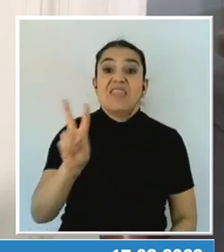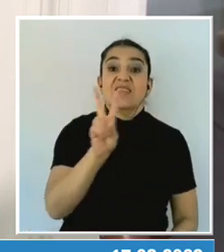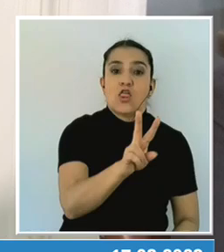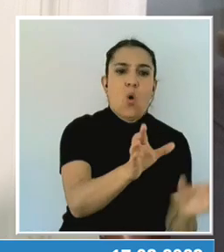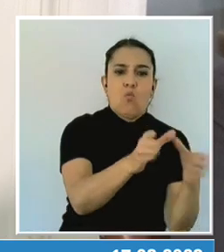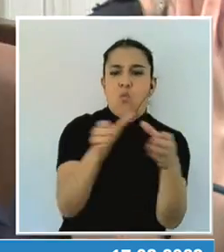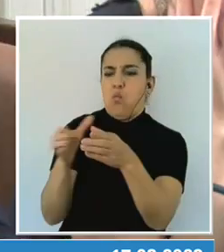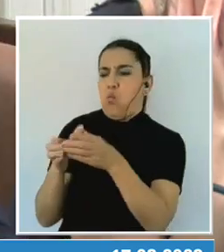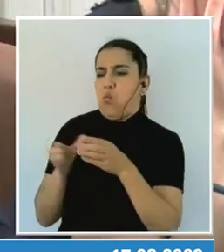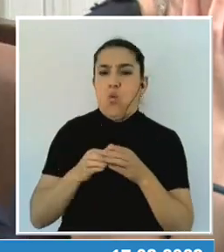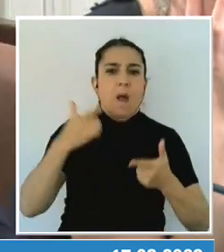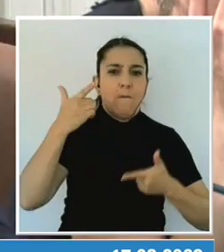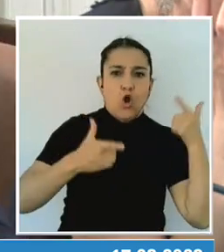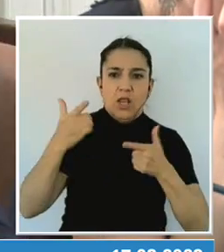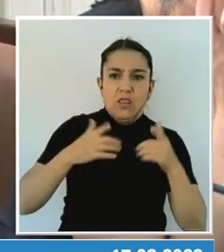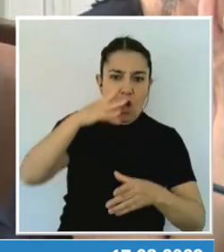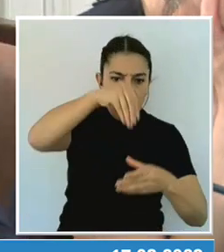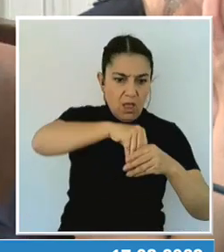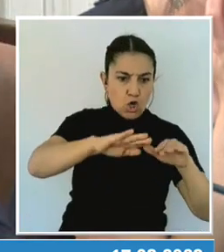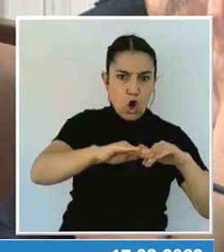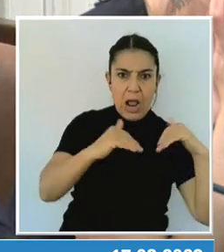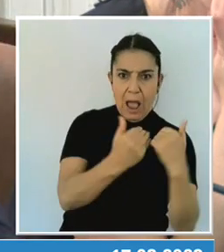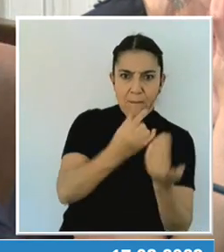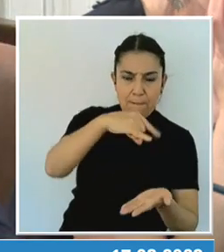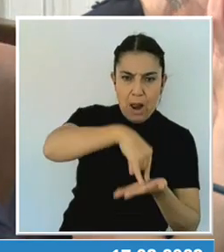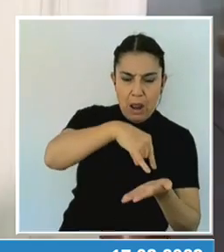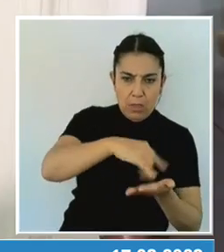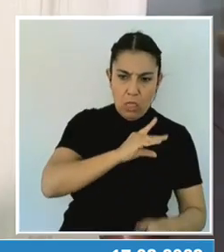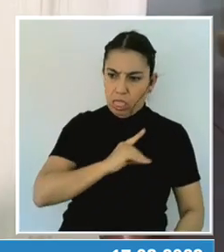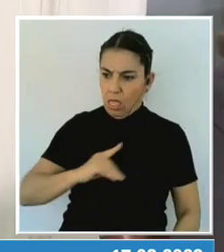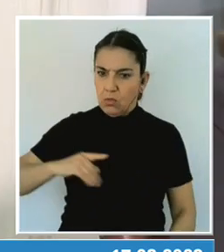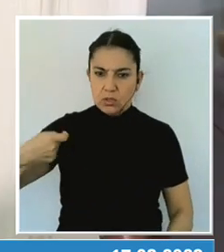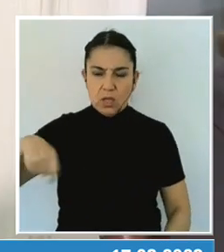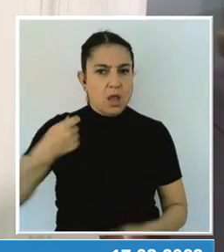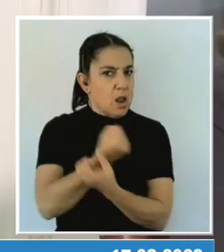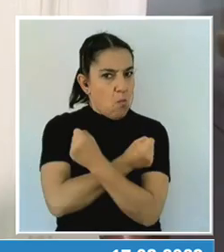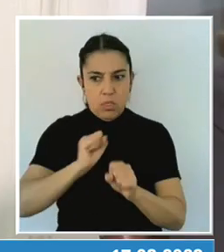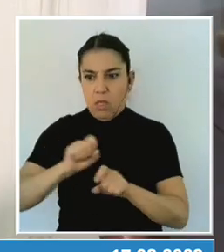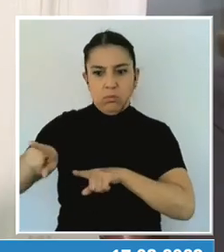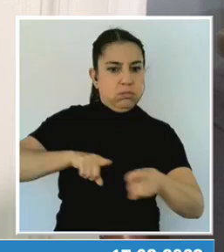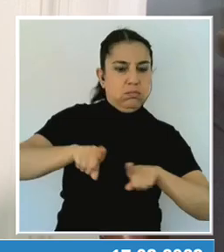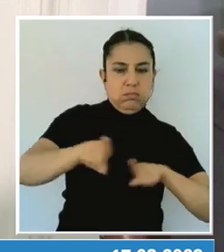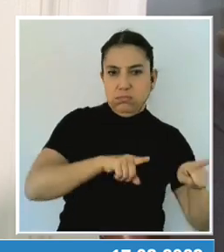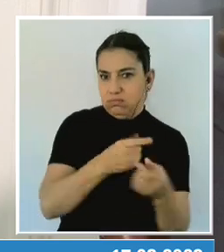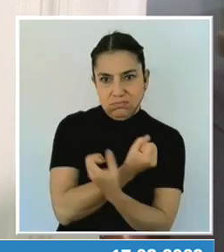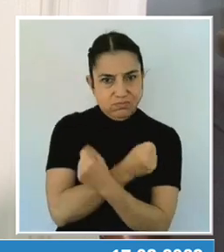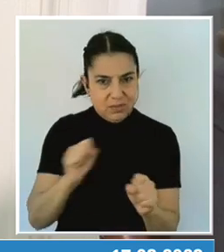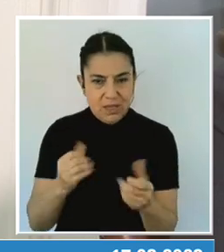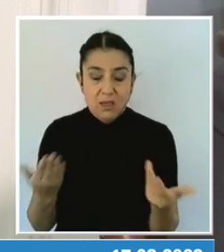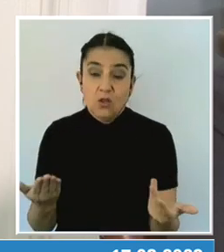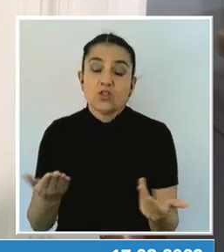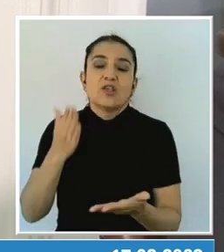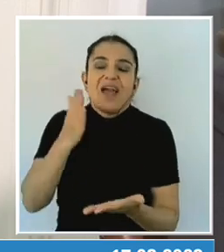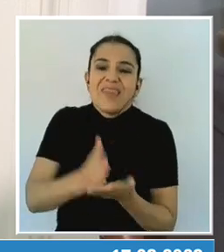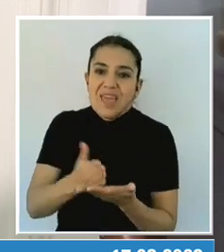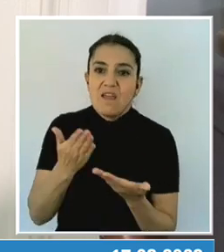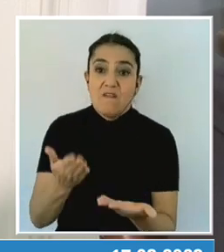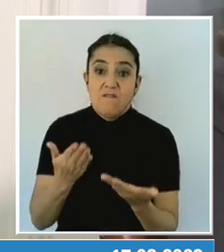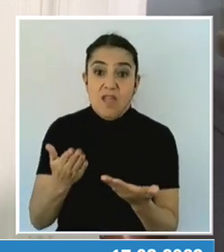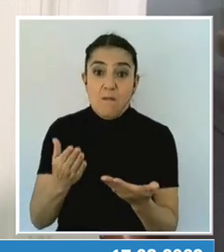cámaras parlamentarias, porque eso es ingobernabilidad. Entonces tenemos que reaccionar contra